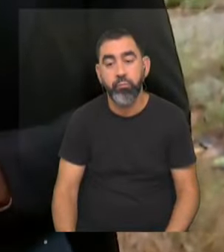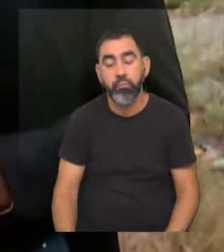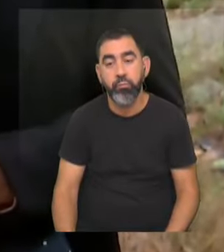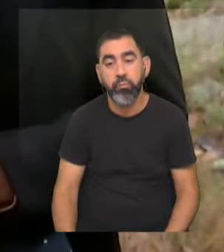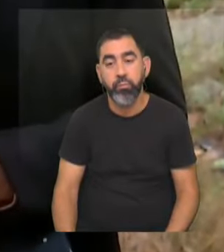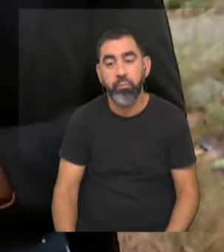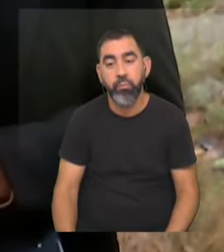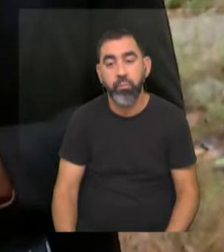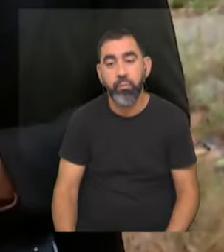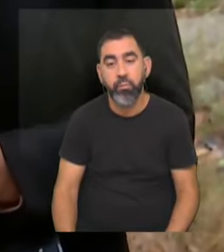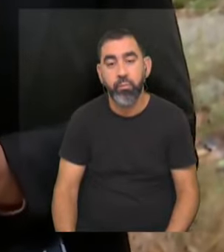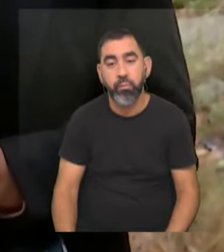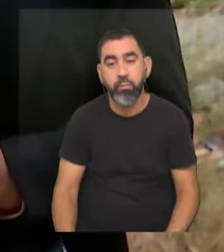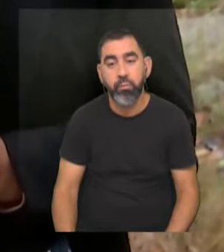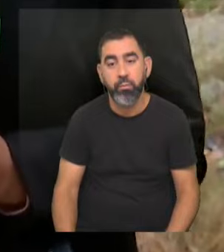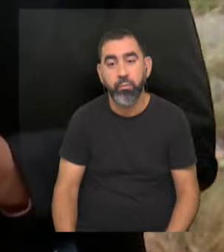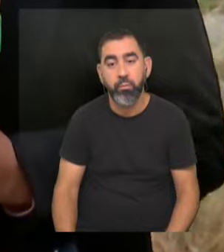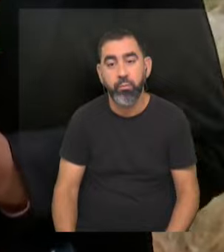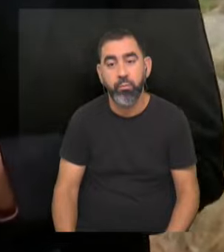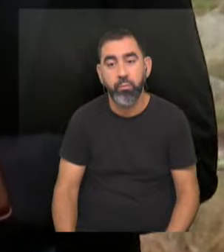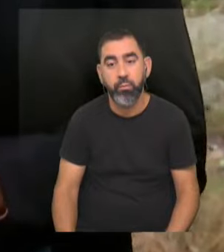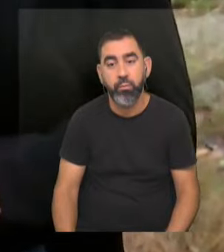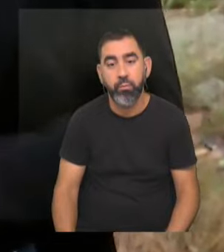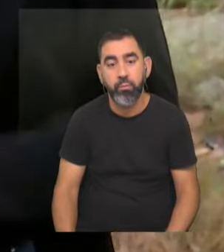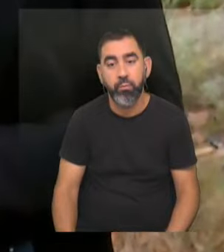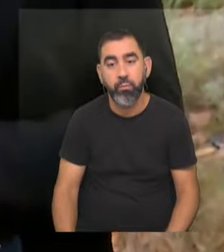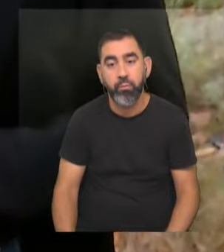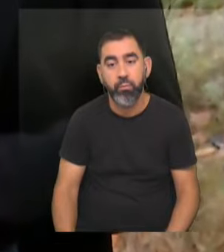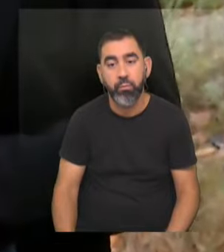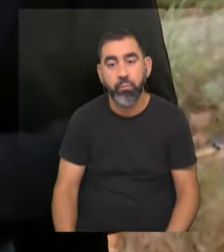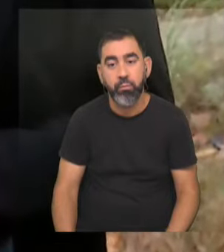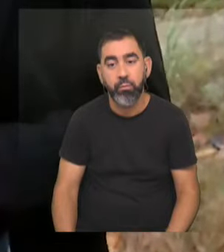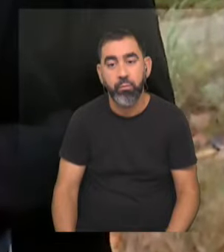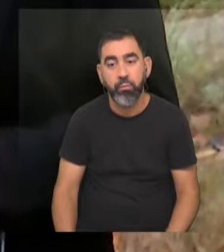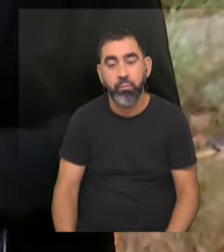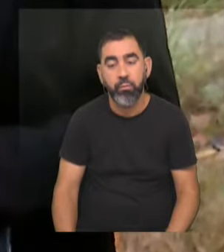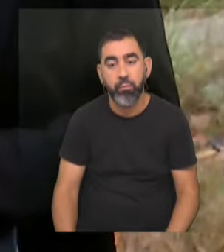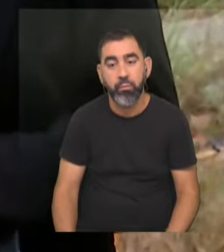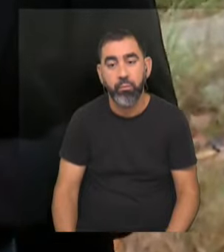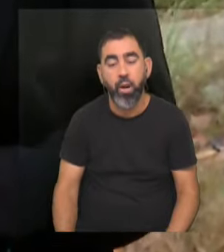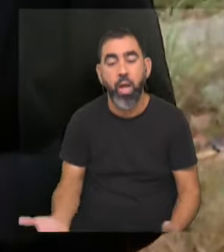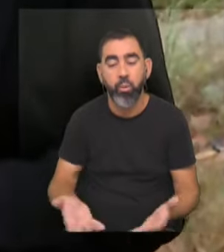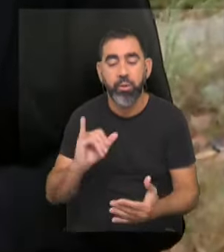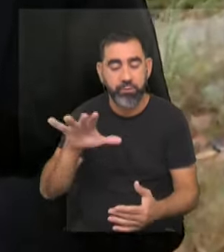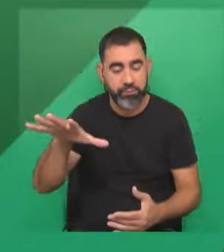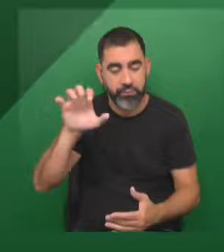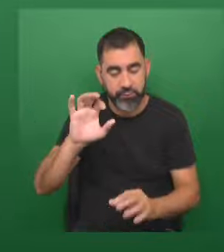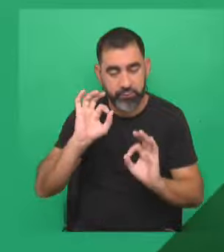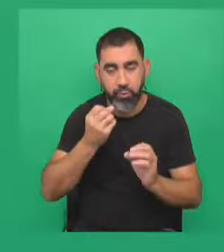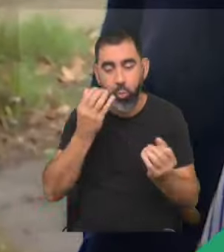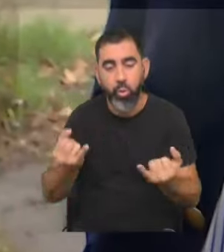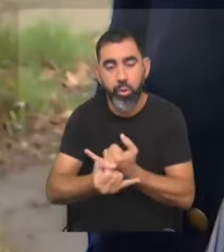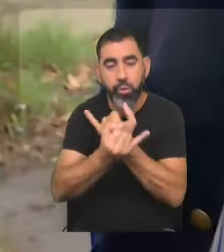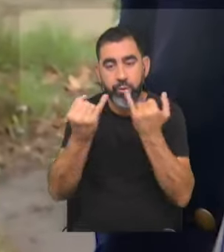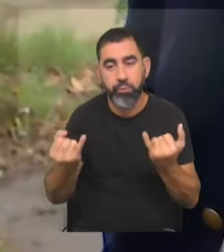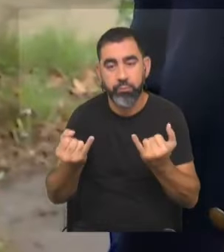bienvenida bien no sé si estamos Juliana contigo Me escuchas Cómo estás Pilar Ahora sí Ahora sí los escucho Buenos días